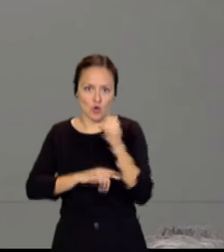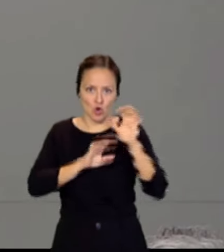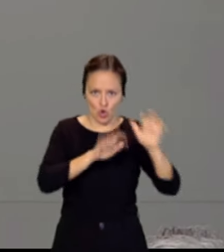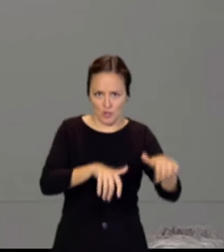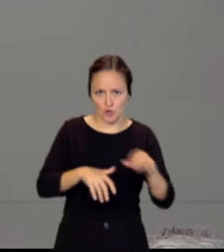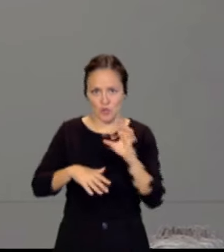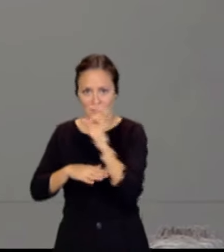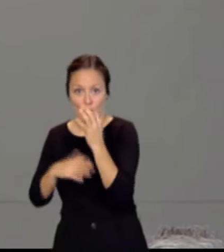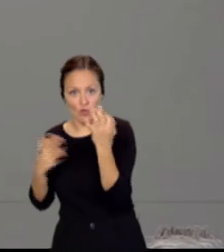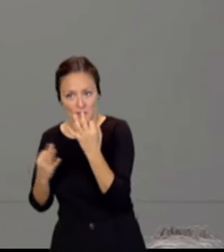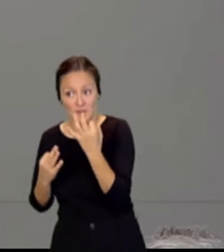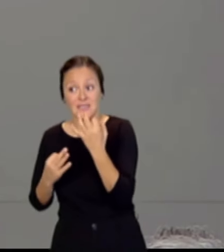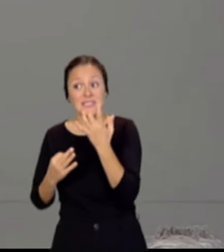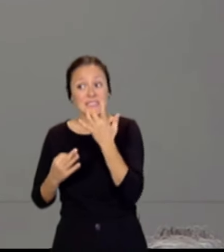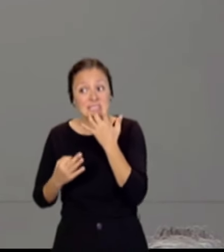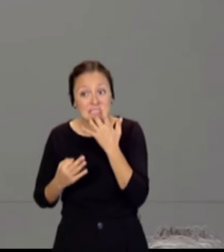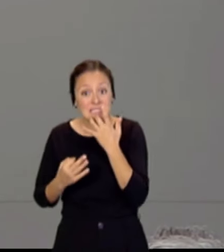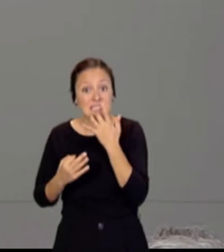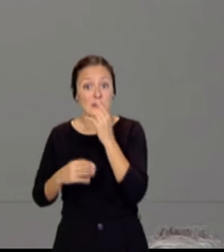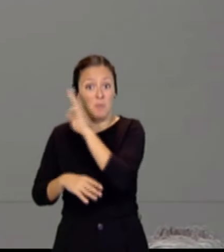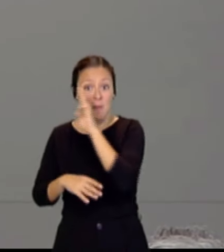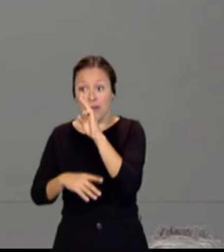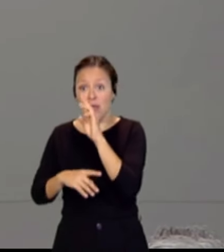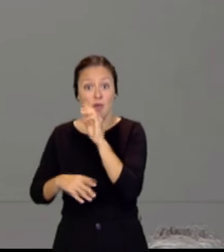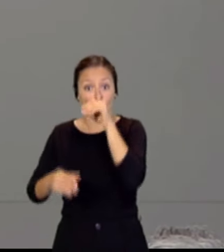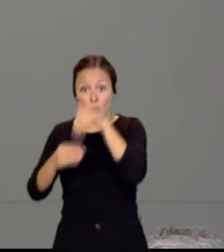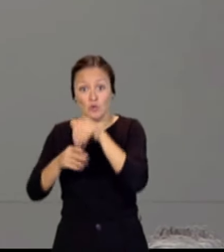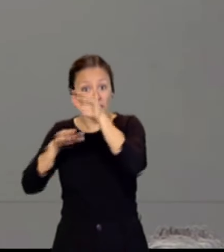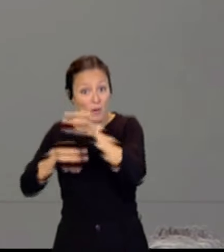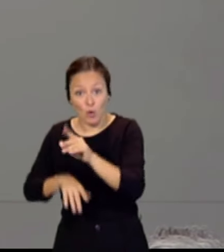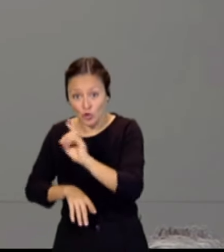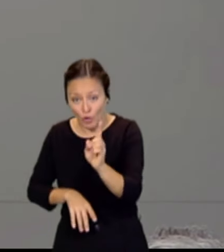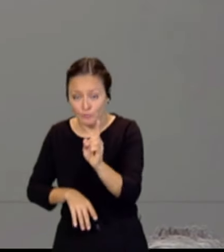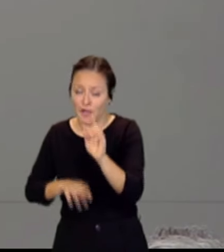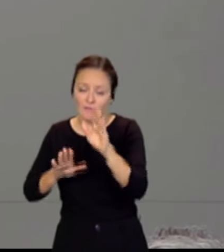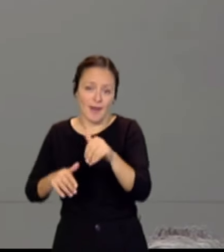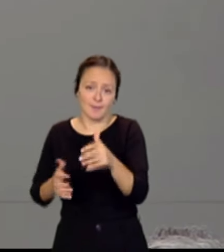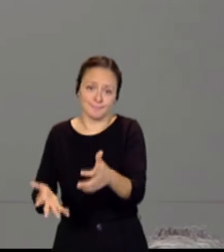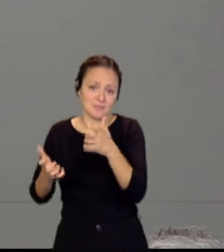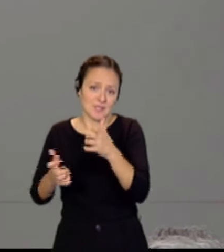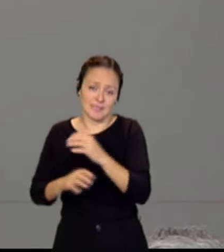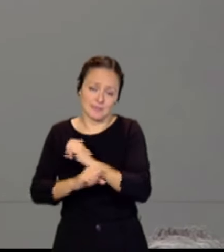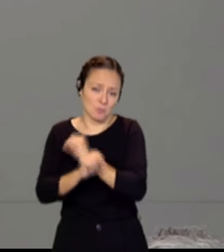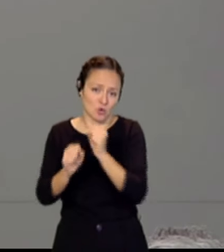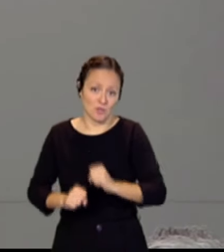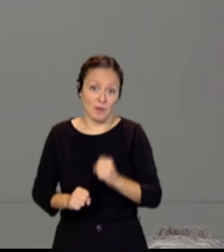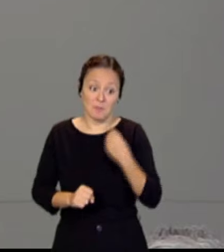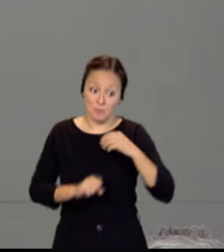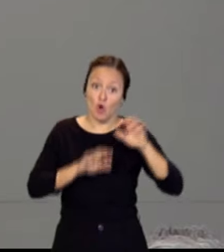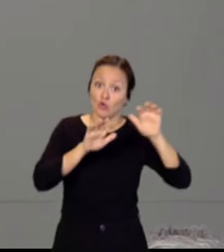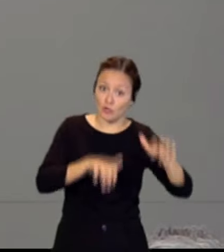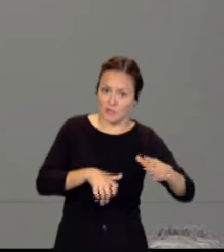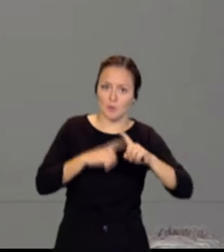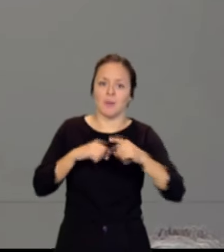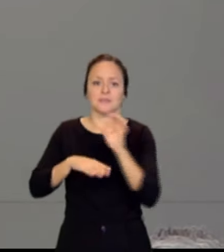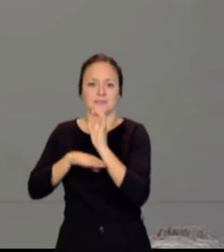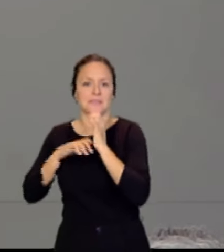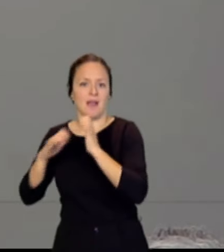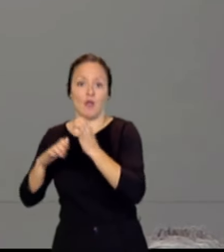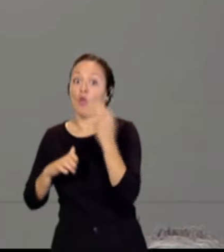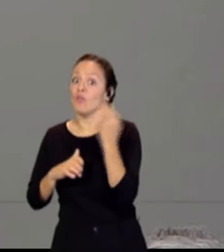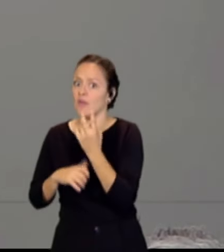modificación no saldrá adelante si no la vota el partido Popular en el congreso y en el senado porque es una